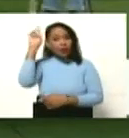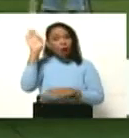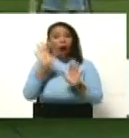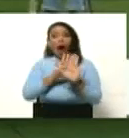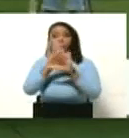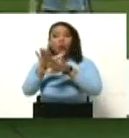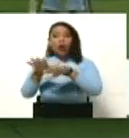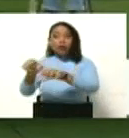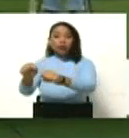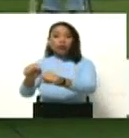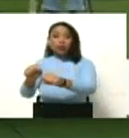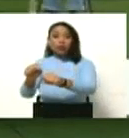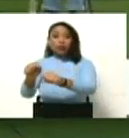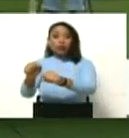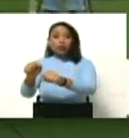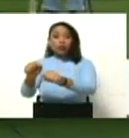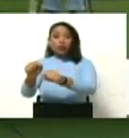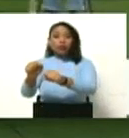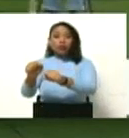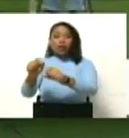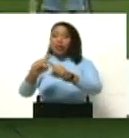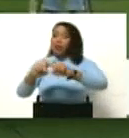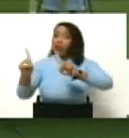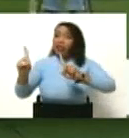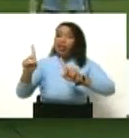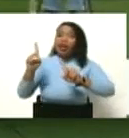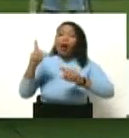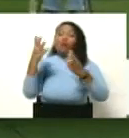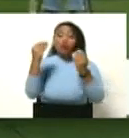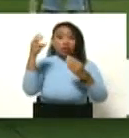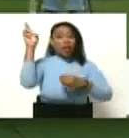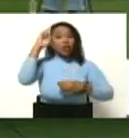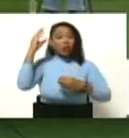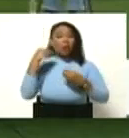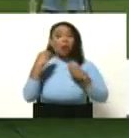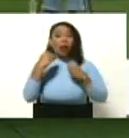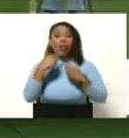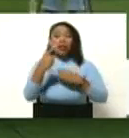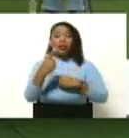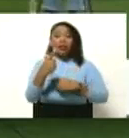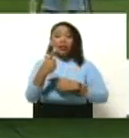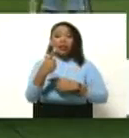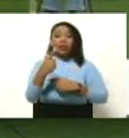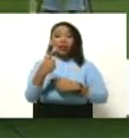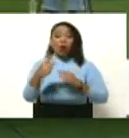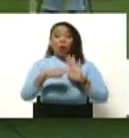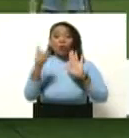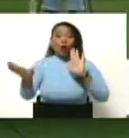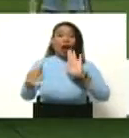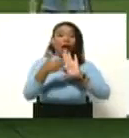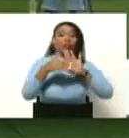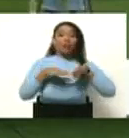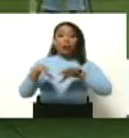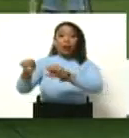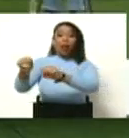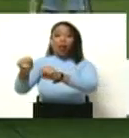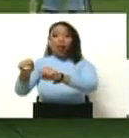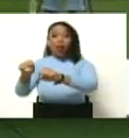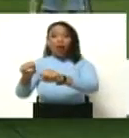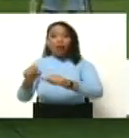al imperialismo. Al contrario, tiene muchísimas razones para declararse absolutamente antiimperialista.